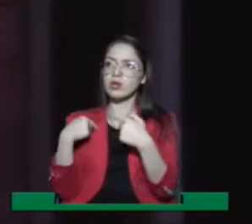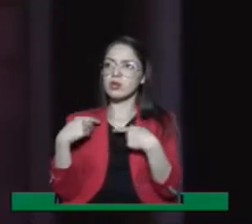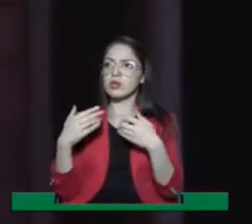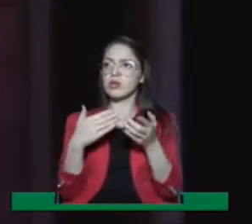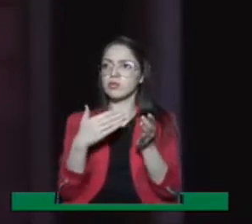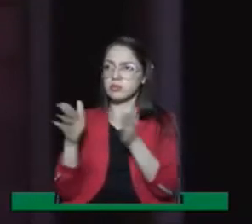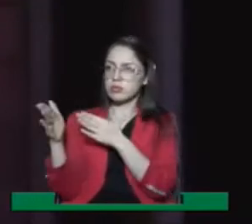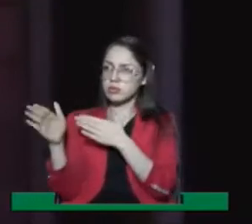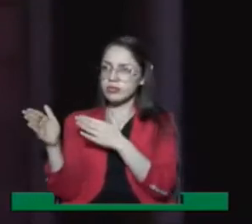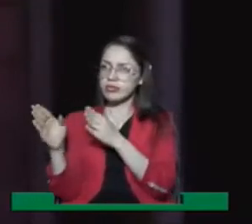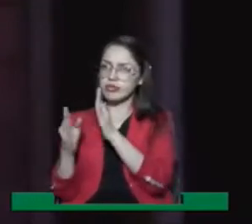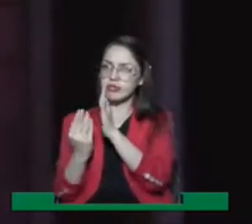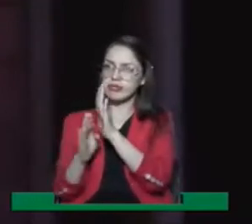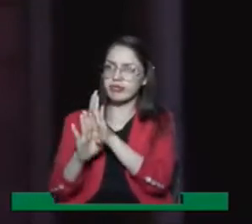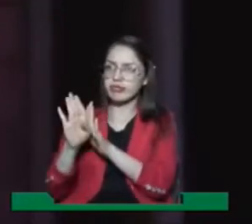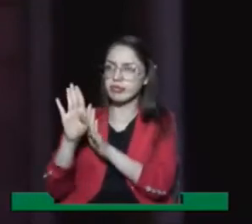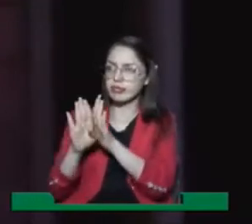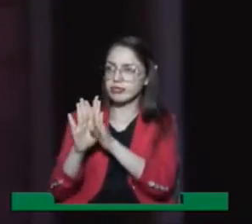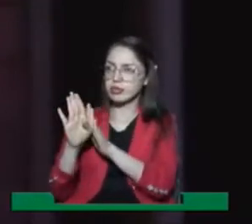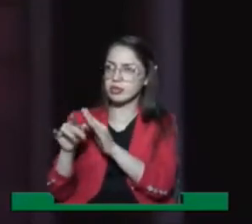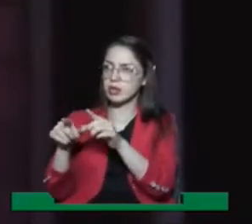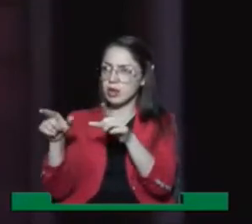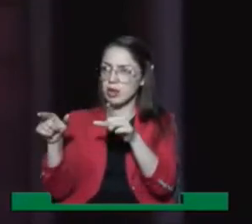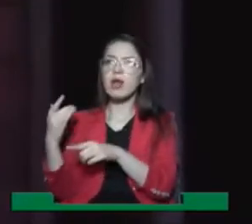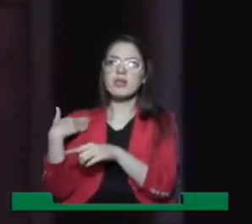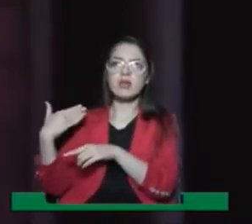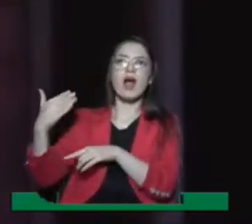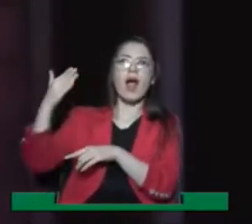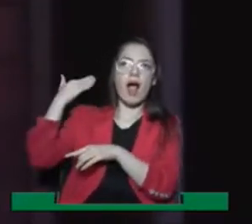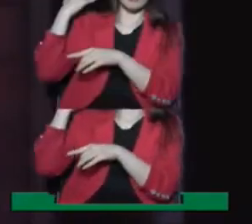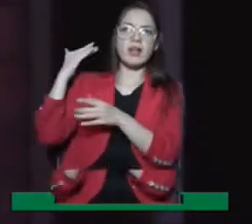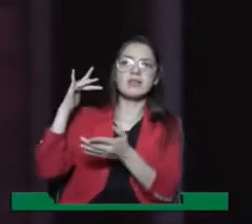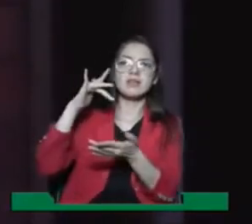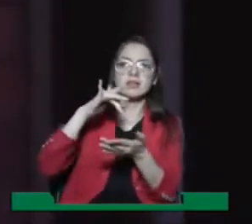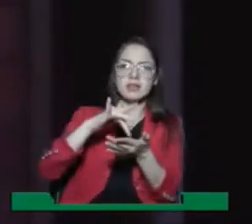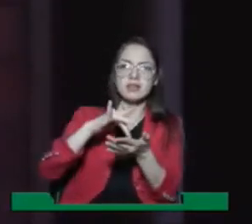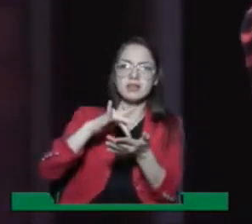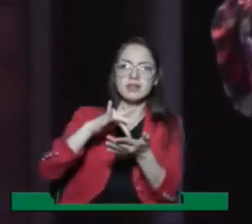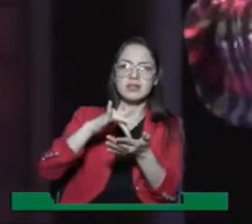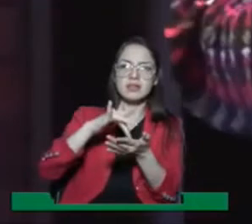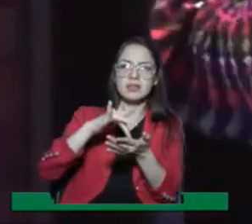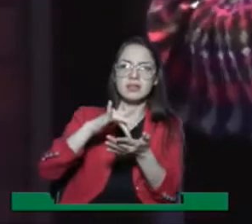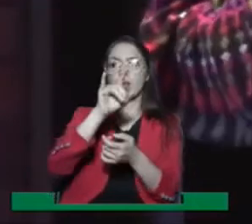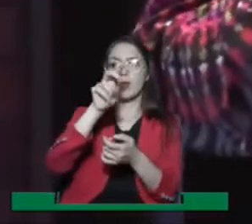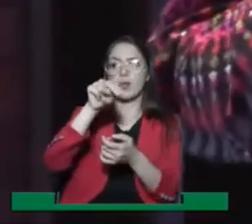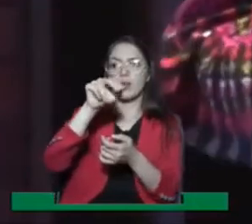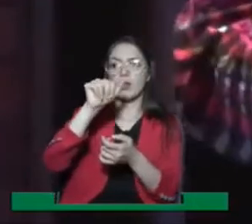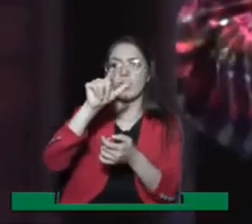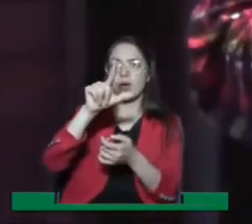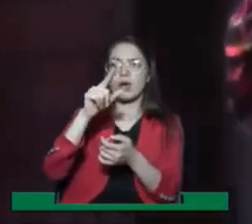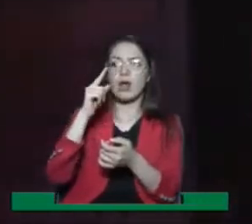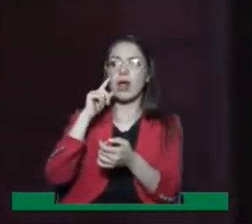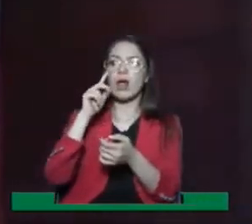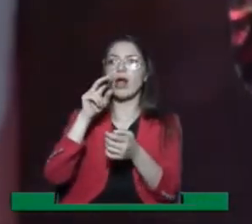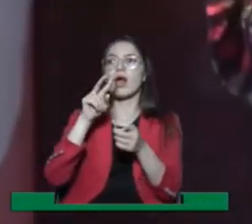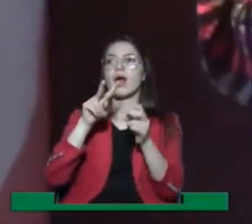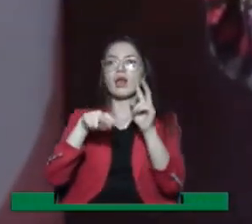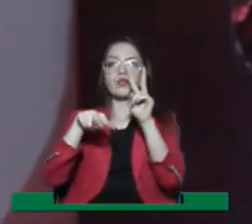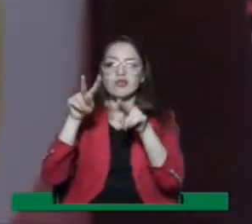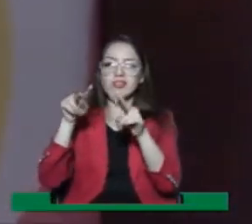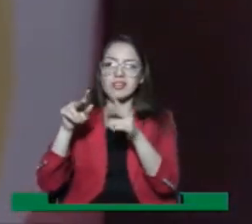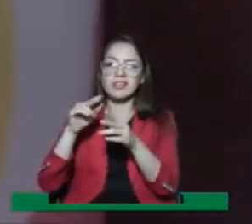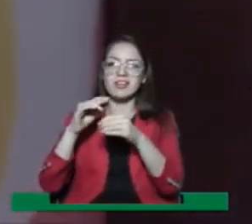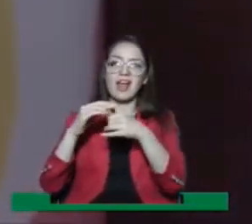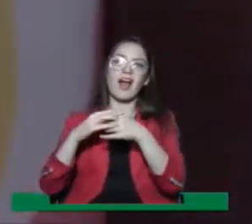economía local estuve acá en medellín en la unal haciendo un laboratorio territoriales recorriendo antioquía y